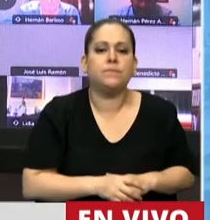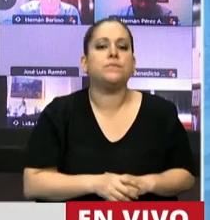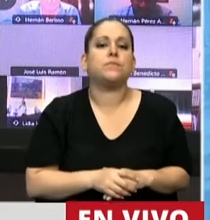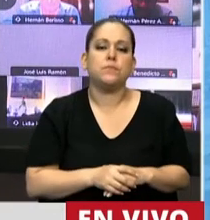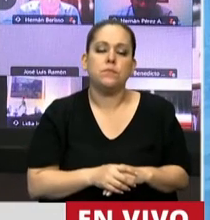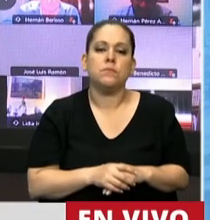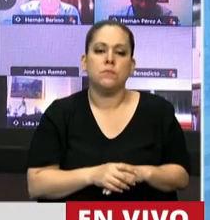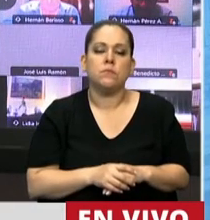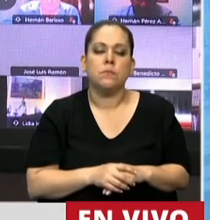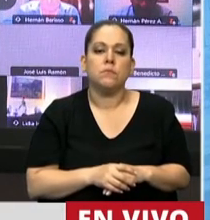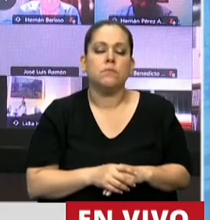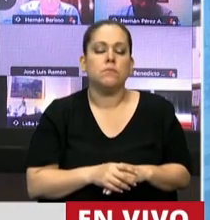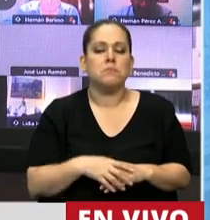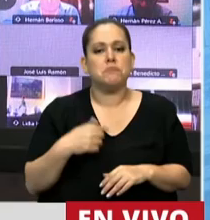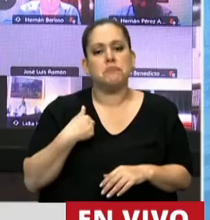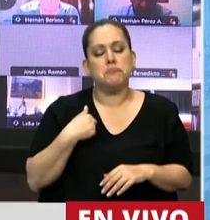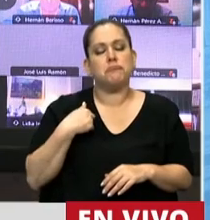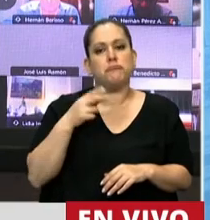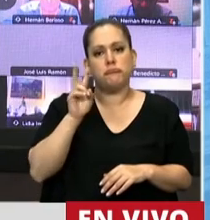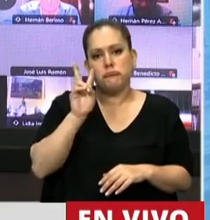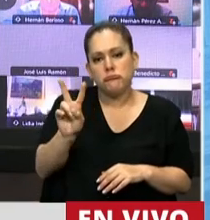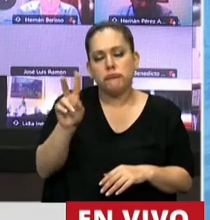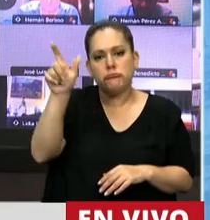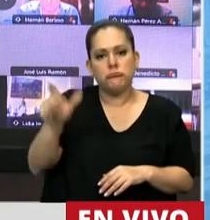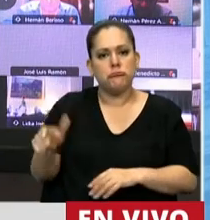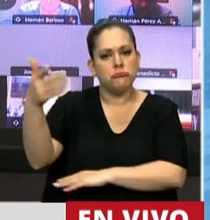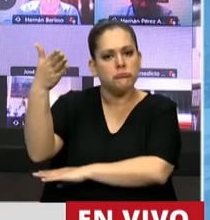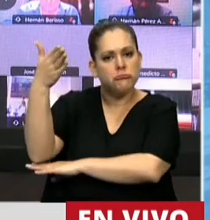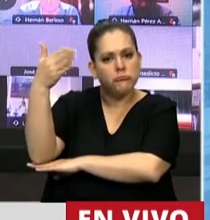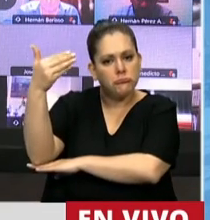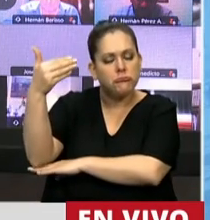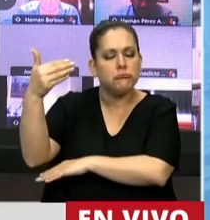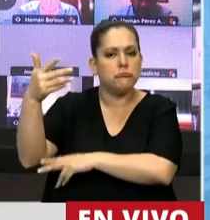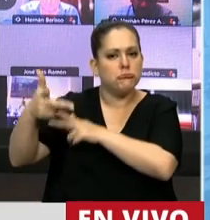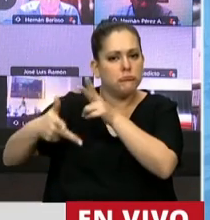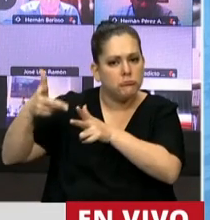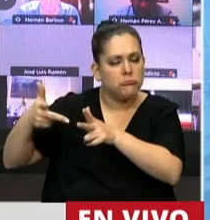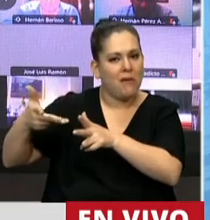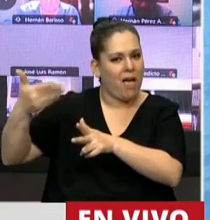presidente después de haber escuchado las anteriores intervenciones